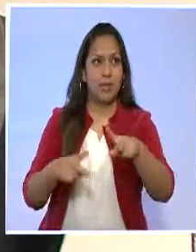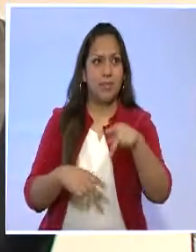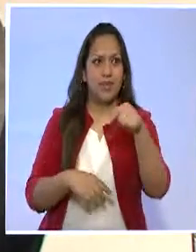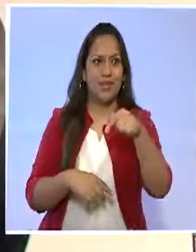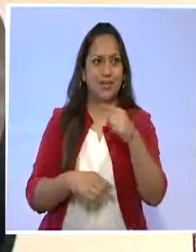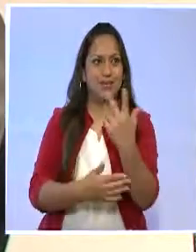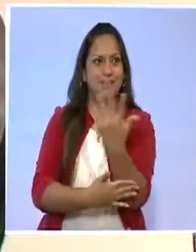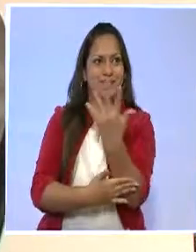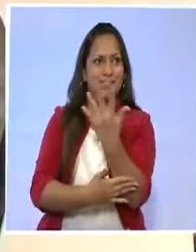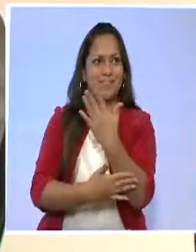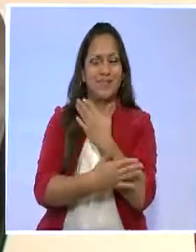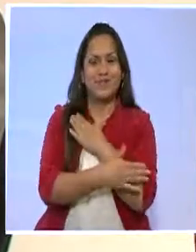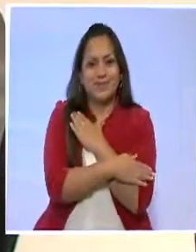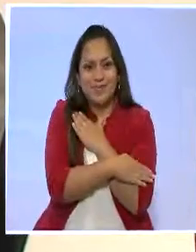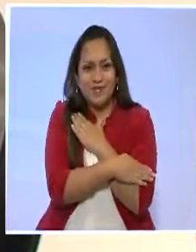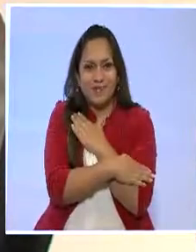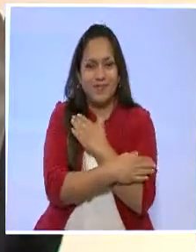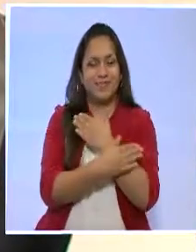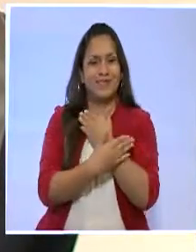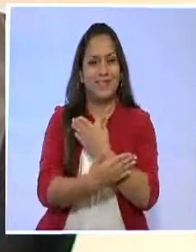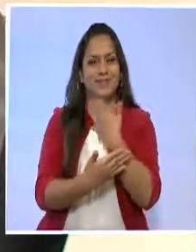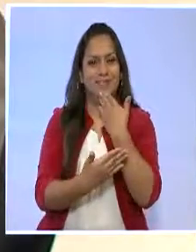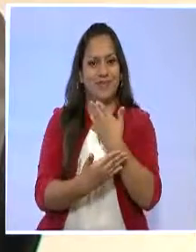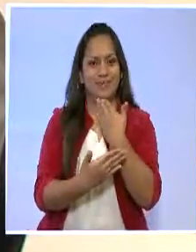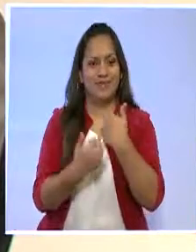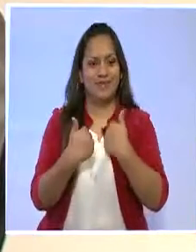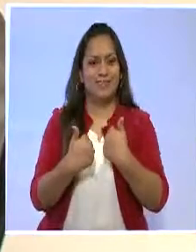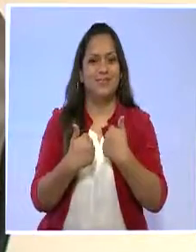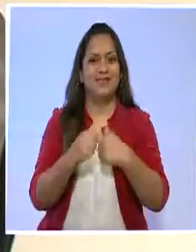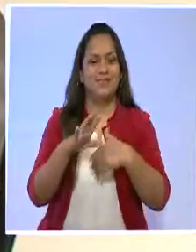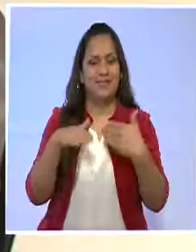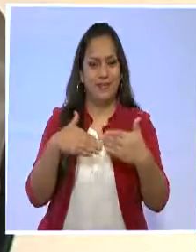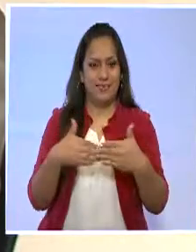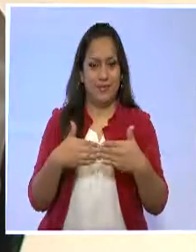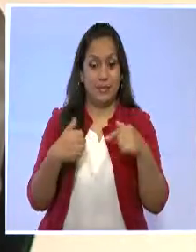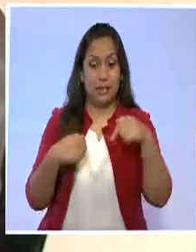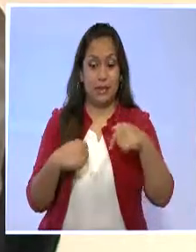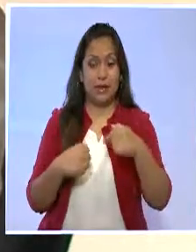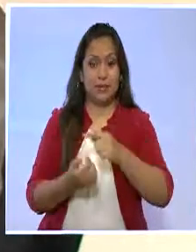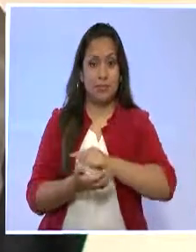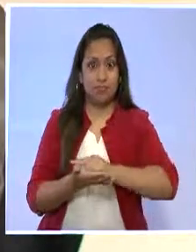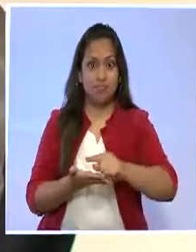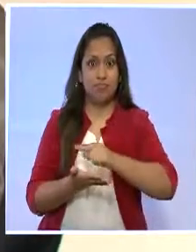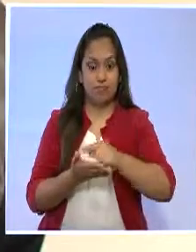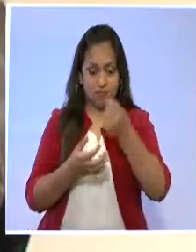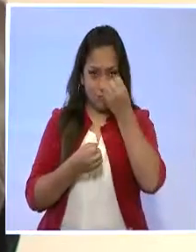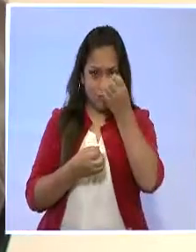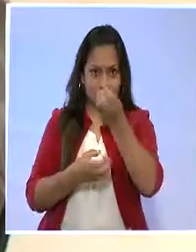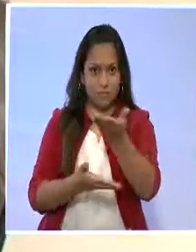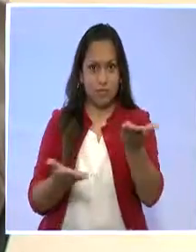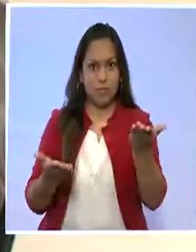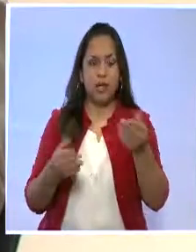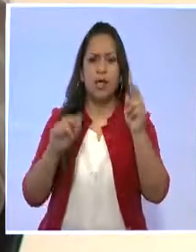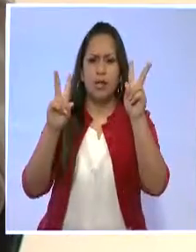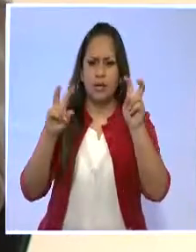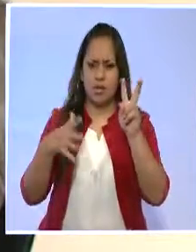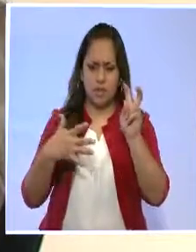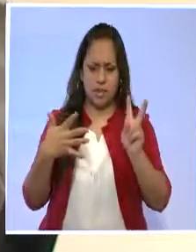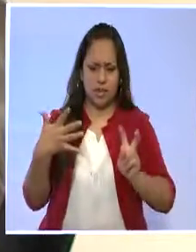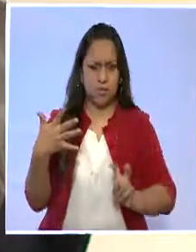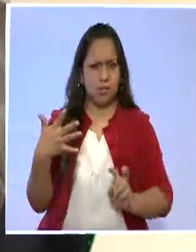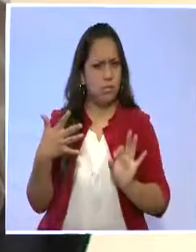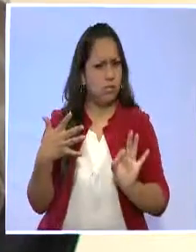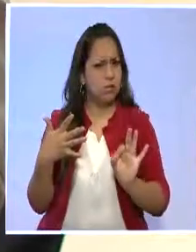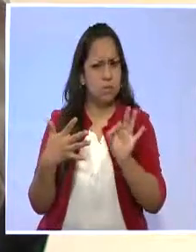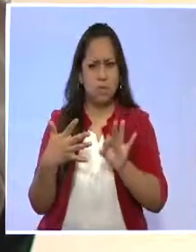asamblea nacional un abrazo muy fuerte a todas y todos ustedes en este programa contigo de ley en el que vamos a tratar temas importantes